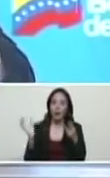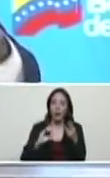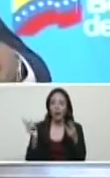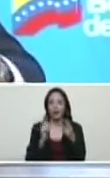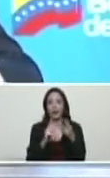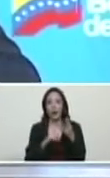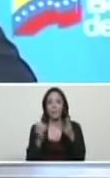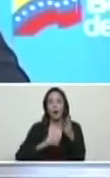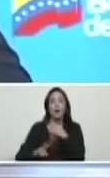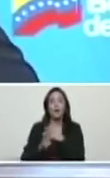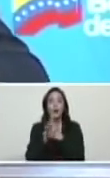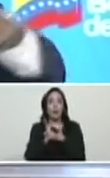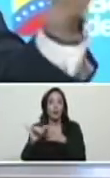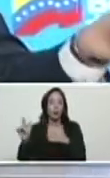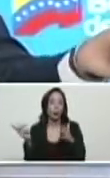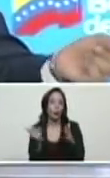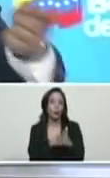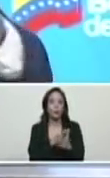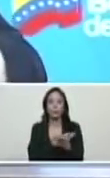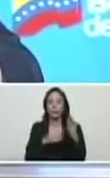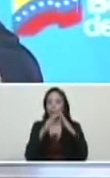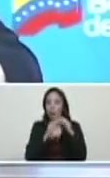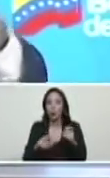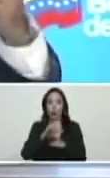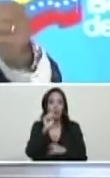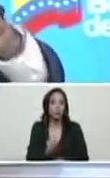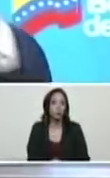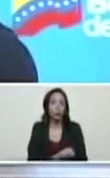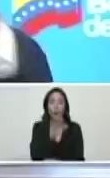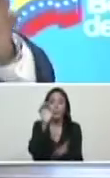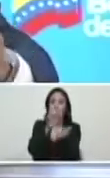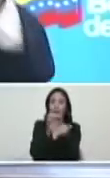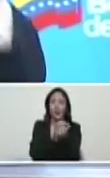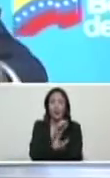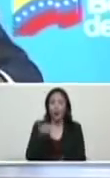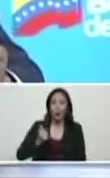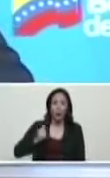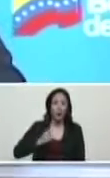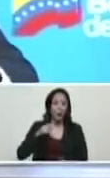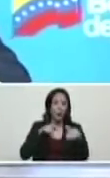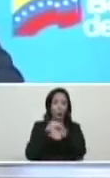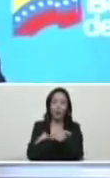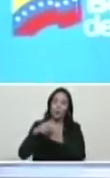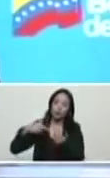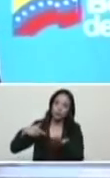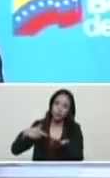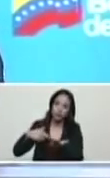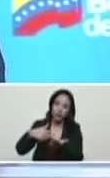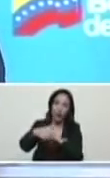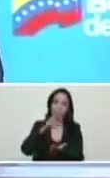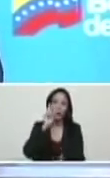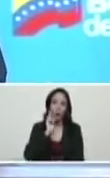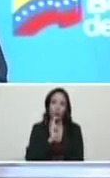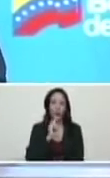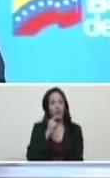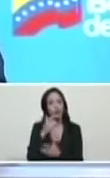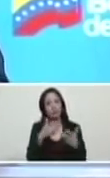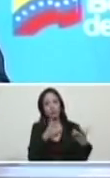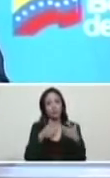si vas a los valles del Tuy, a Oriente, al Sur, a Margarita, donde vayas, por ahí pasó Bolívar y sus